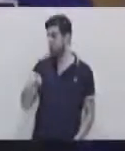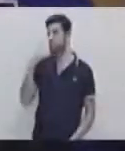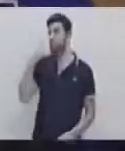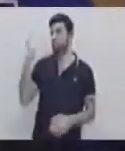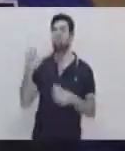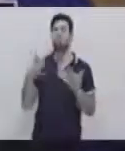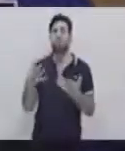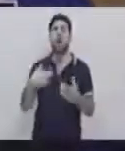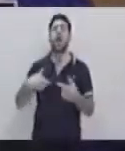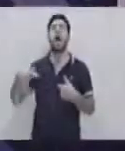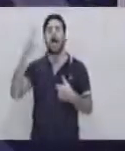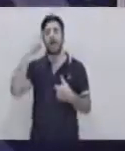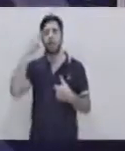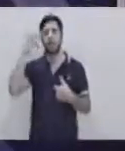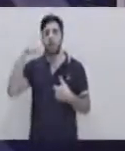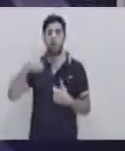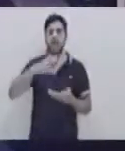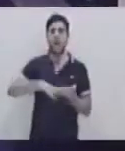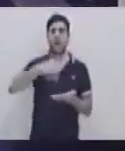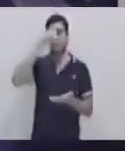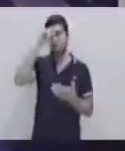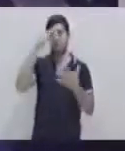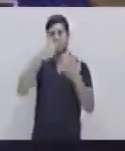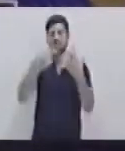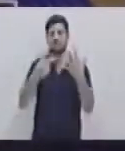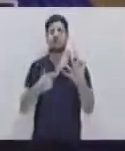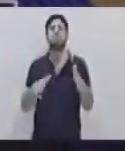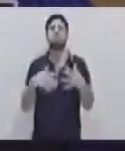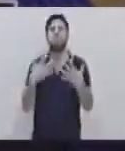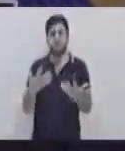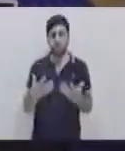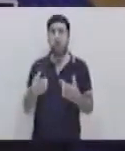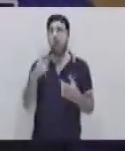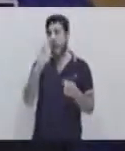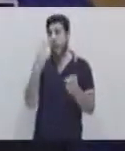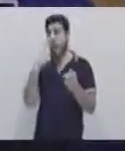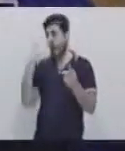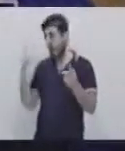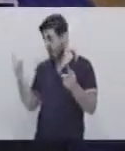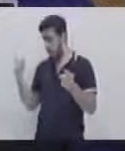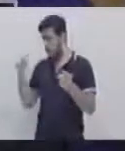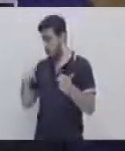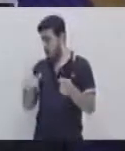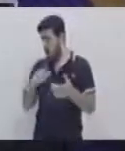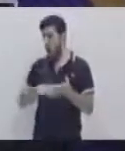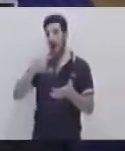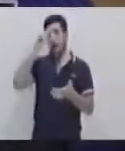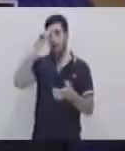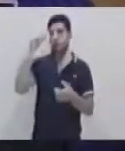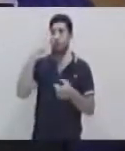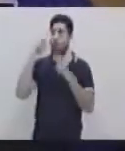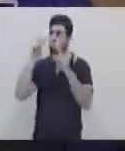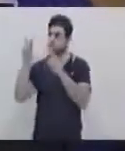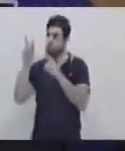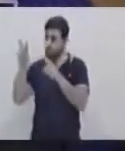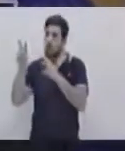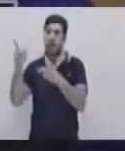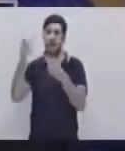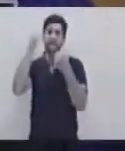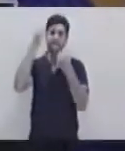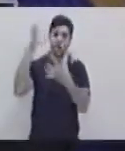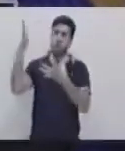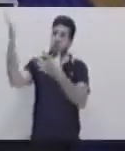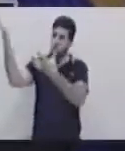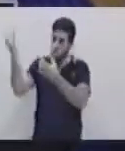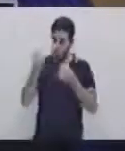Haremos un recordatorio de lo que hemos aprendido el día de hoy. Hoy aprendimos a observar, a recopilar